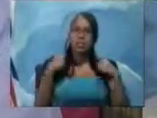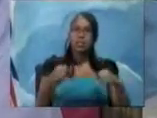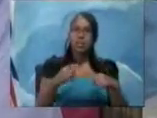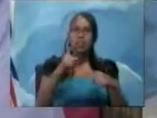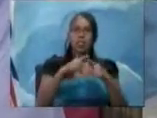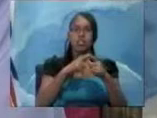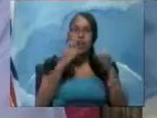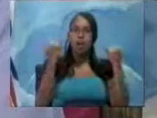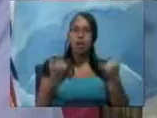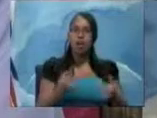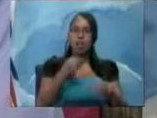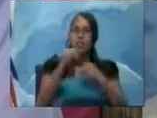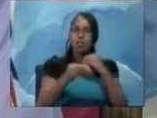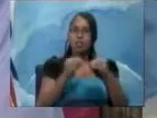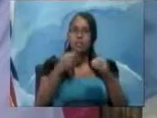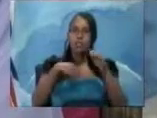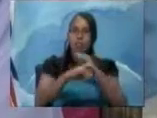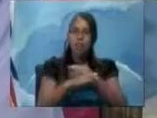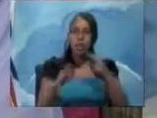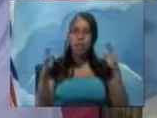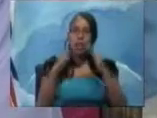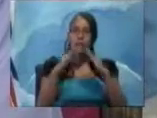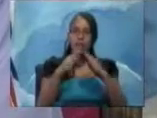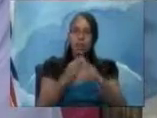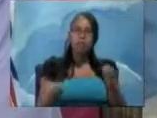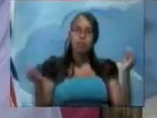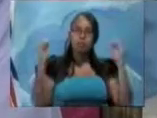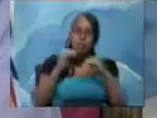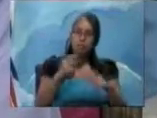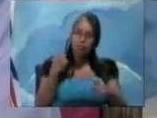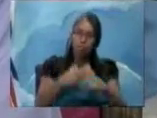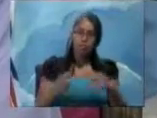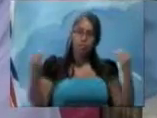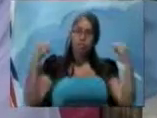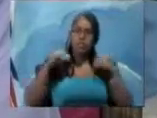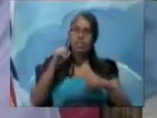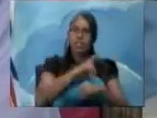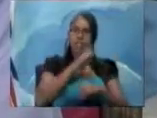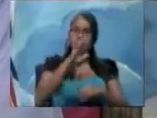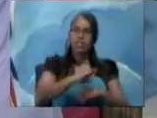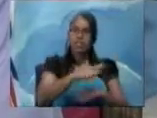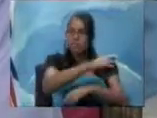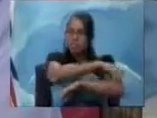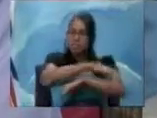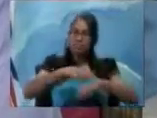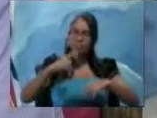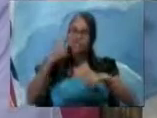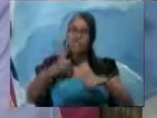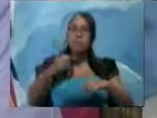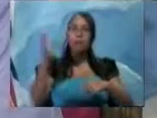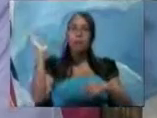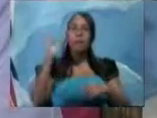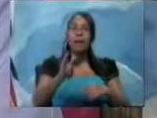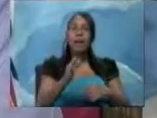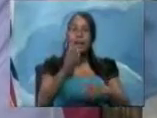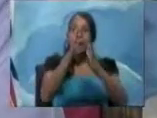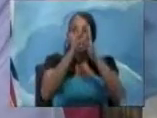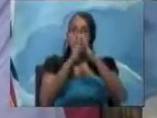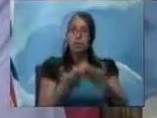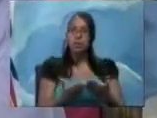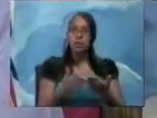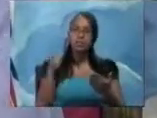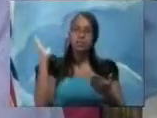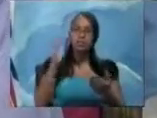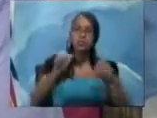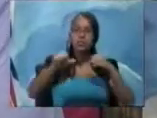hacer dijo Bueno fui a la casa me puse otra franela encima de la que estaba rasgada y me traje la Biblia y me traje